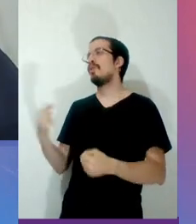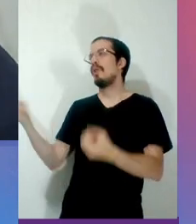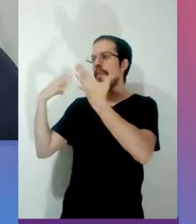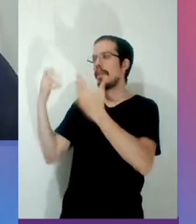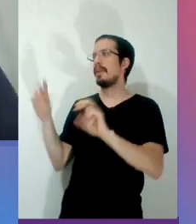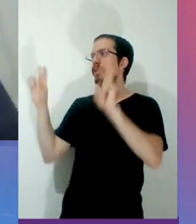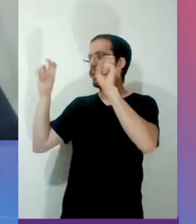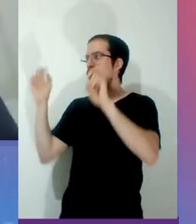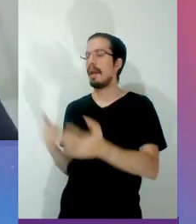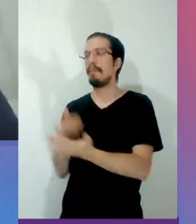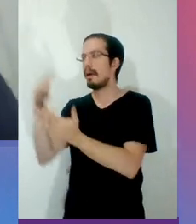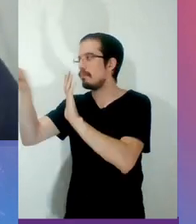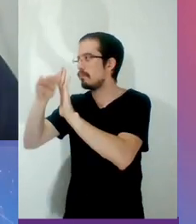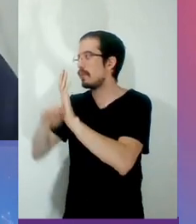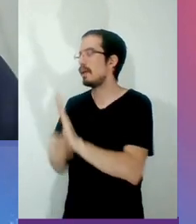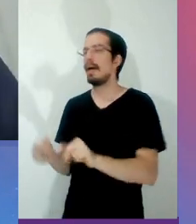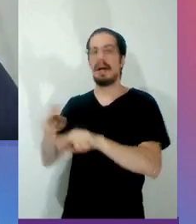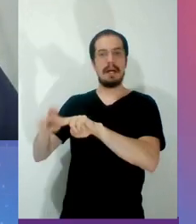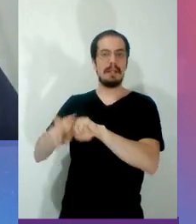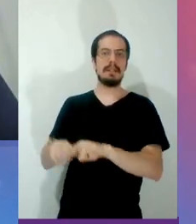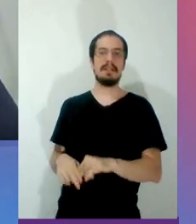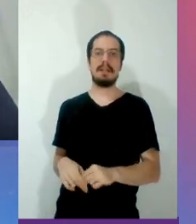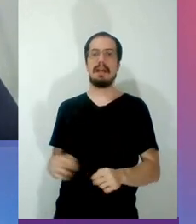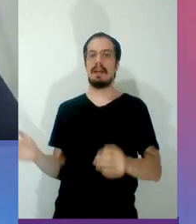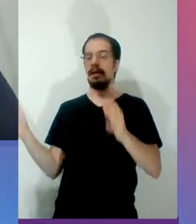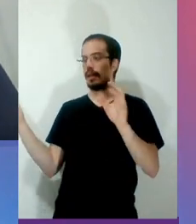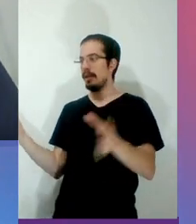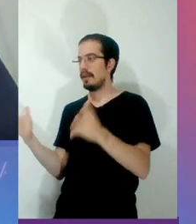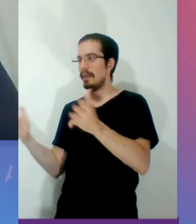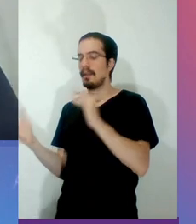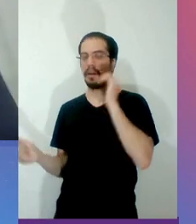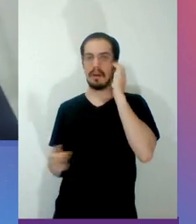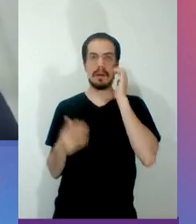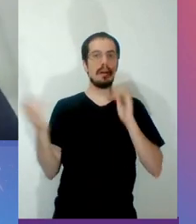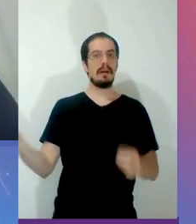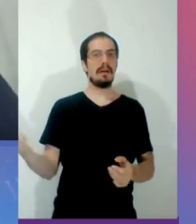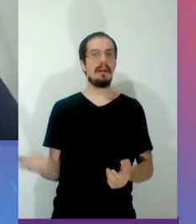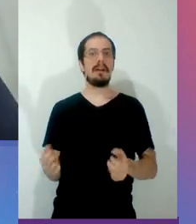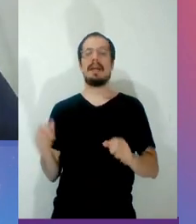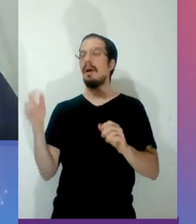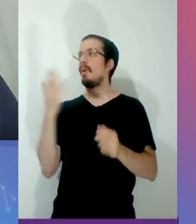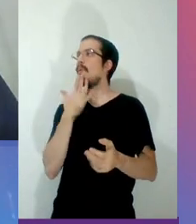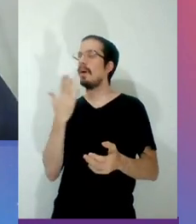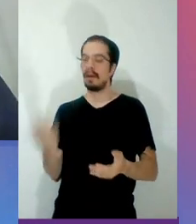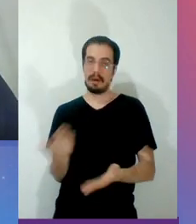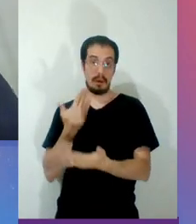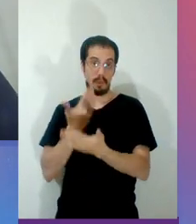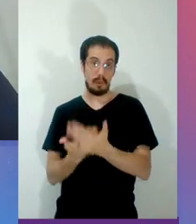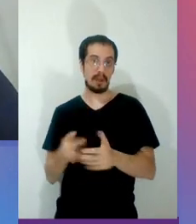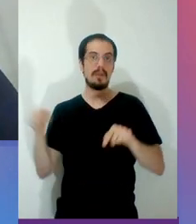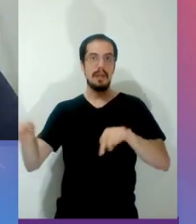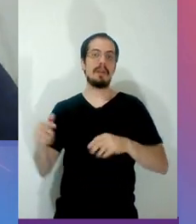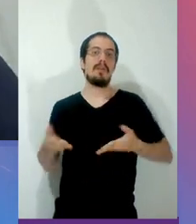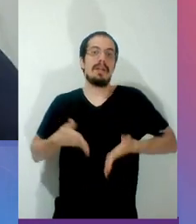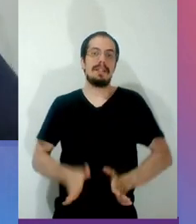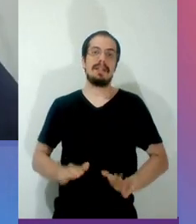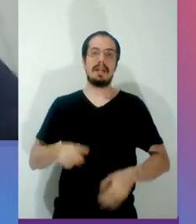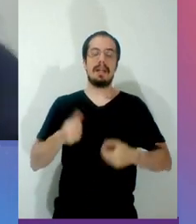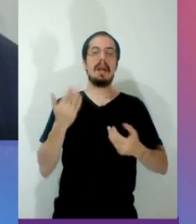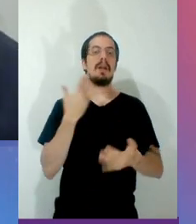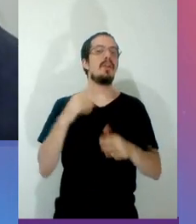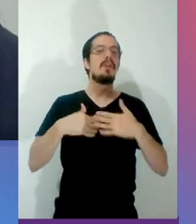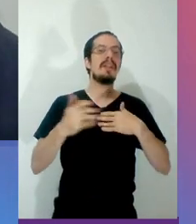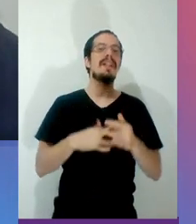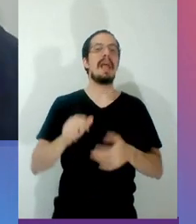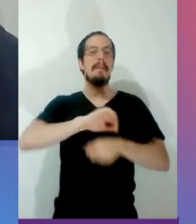hacer una atención integral a los niños que han sido criados en pandemia y cómo de alguna forma también abordar consultas en atención